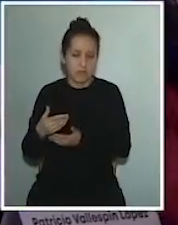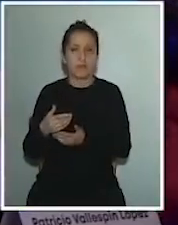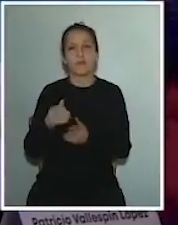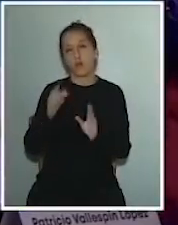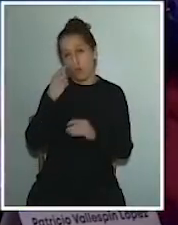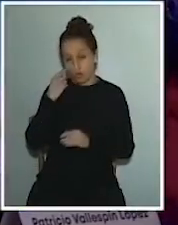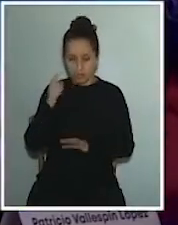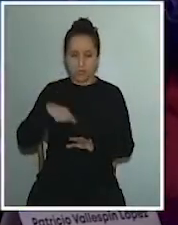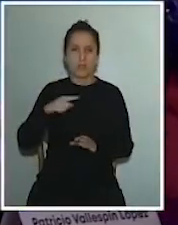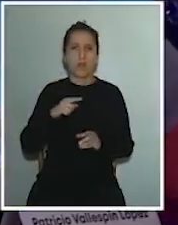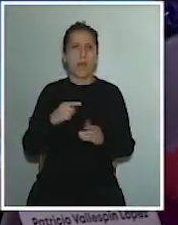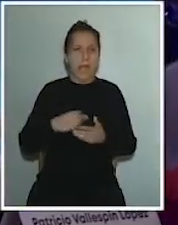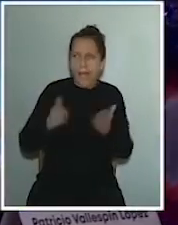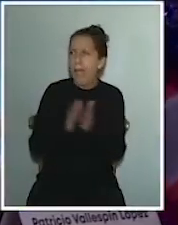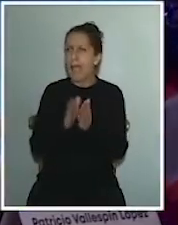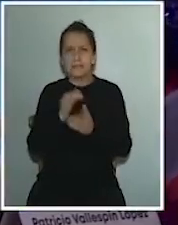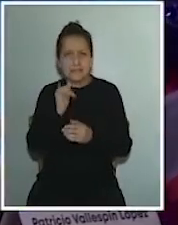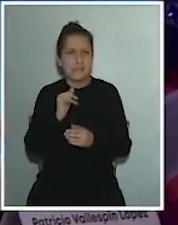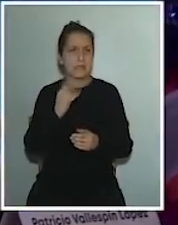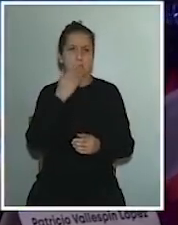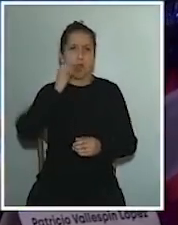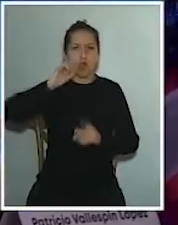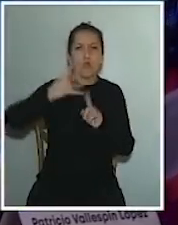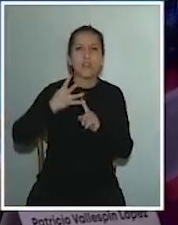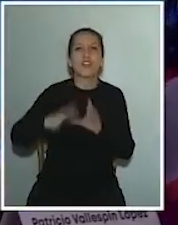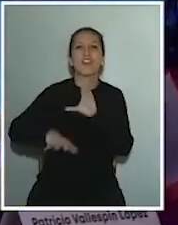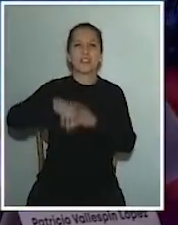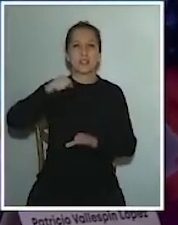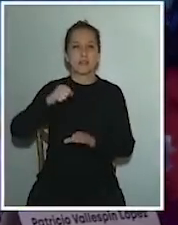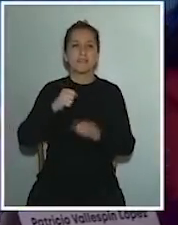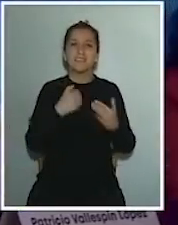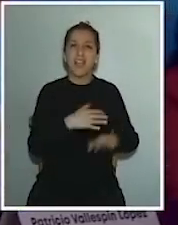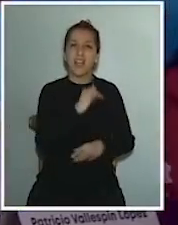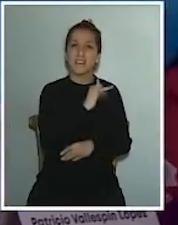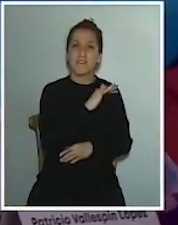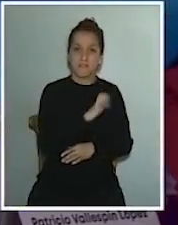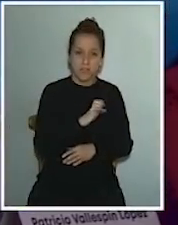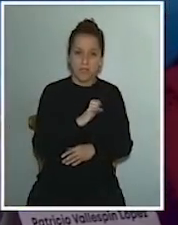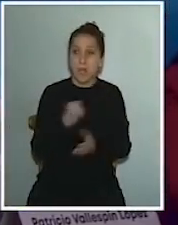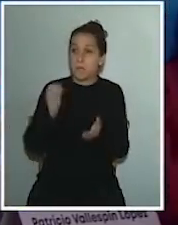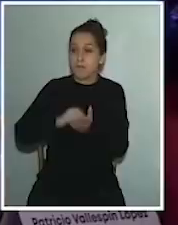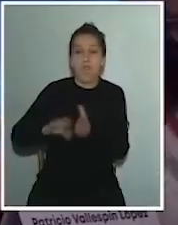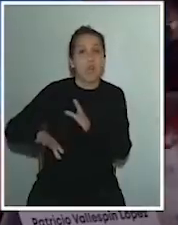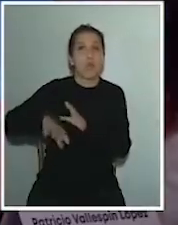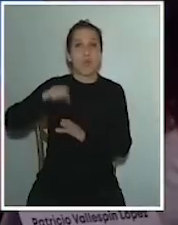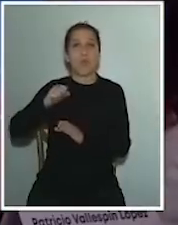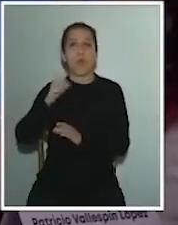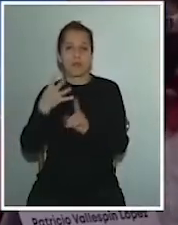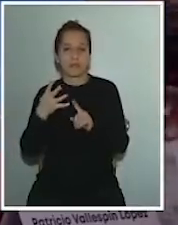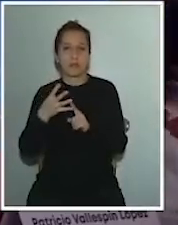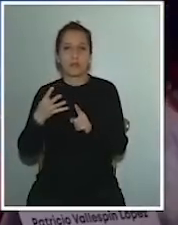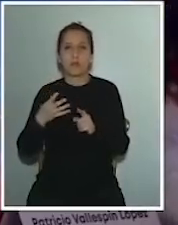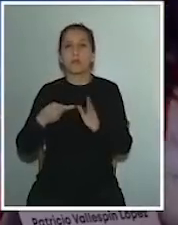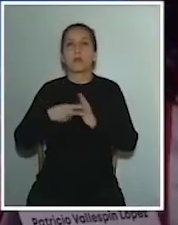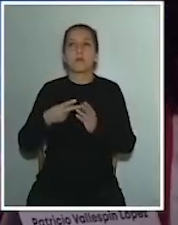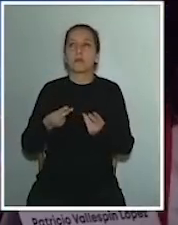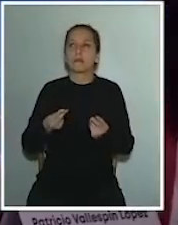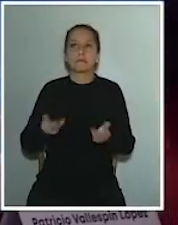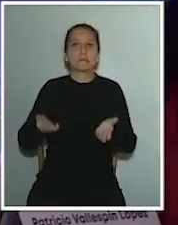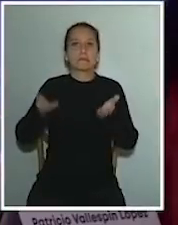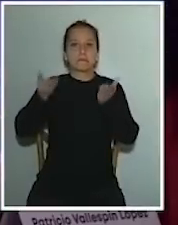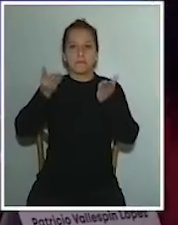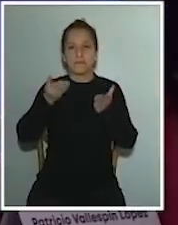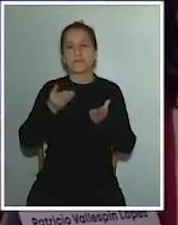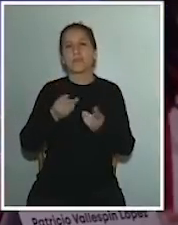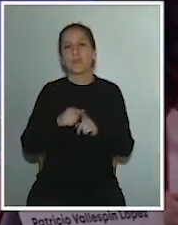por ejemplo ahora el cuarto retiro Cuando tenemos un IFE vamos a generar inflación Y eso nos va a dañar a todos Así que yana Gabriel Los invito